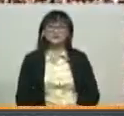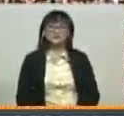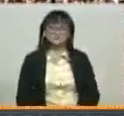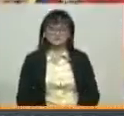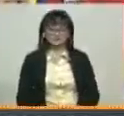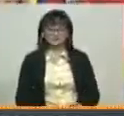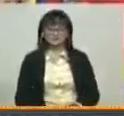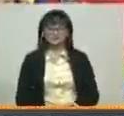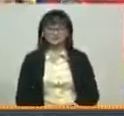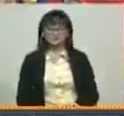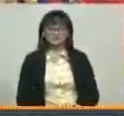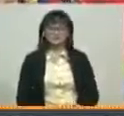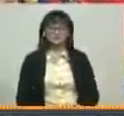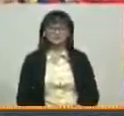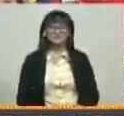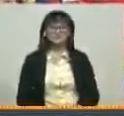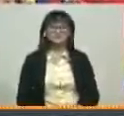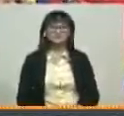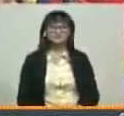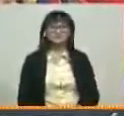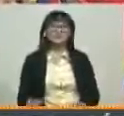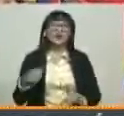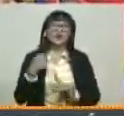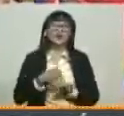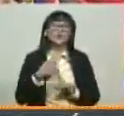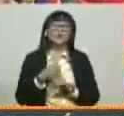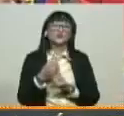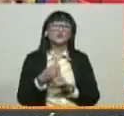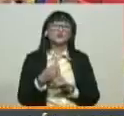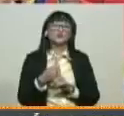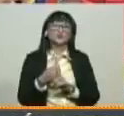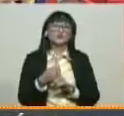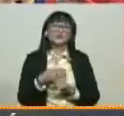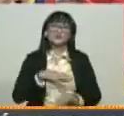lleno para dar las batallas que me ha tocado dar.